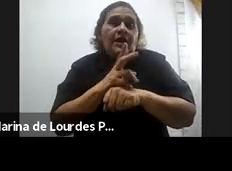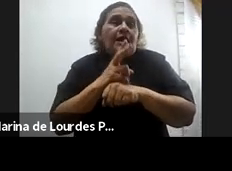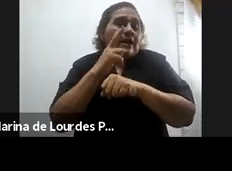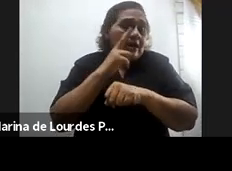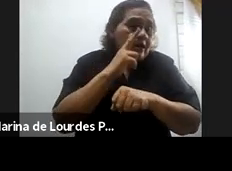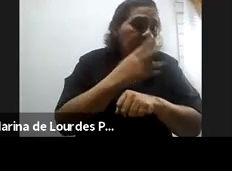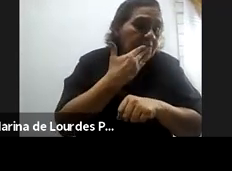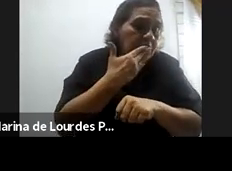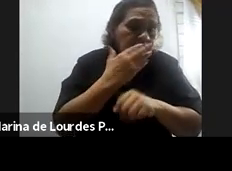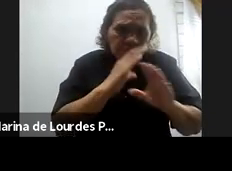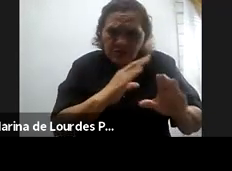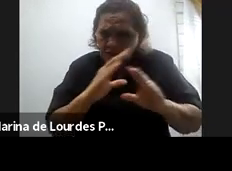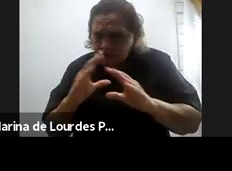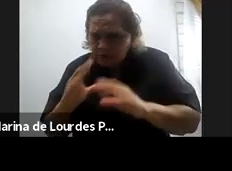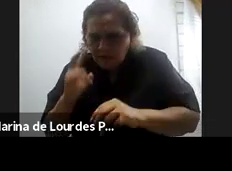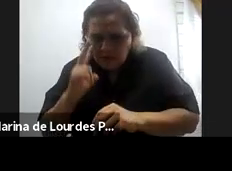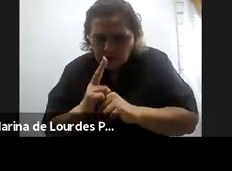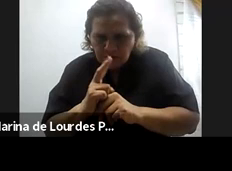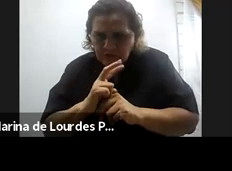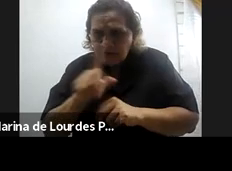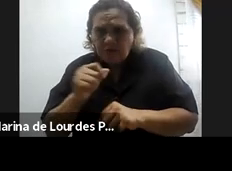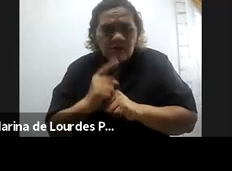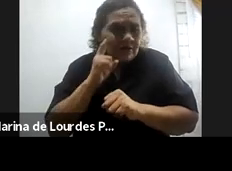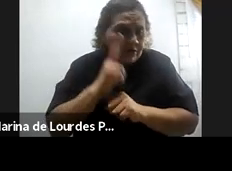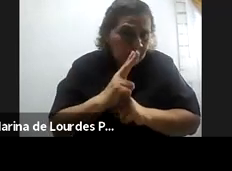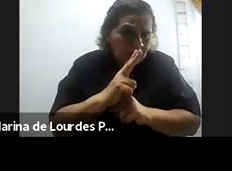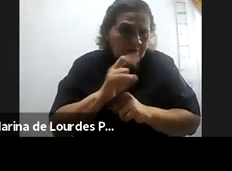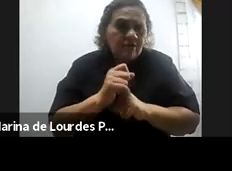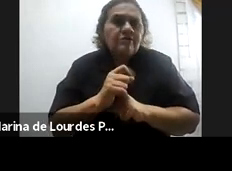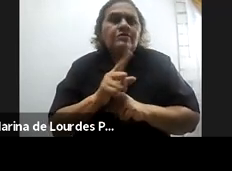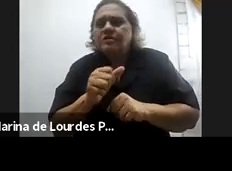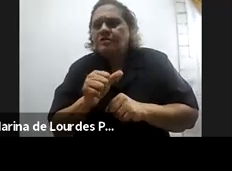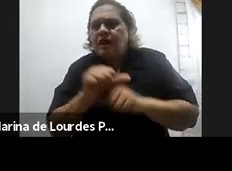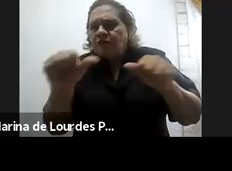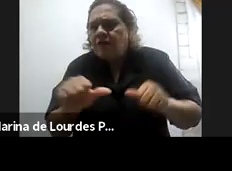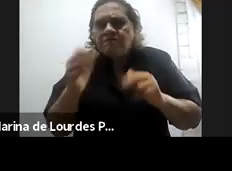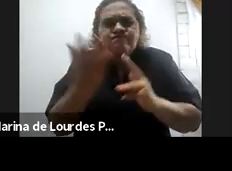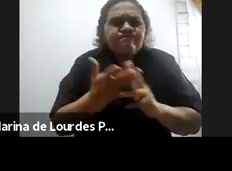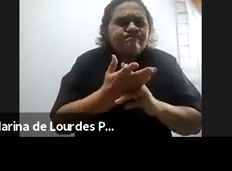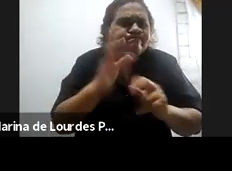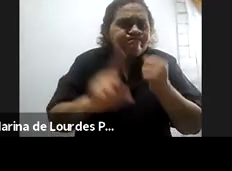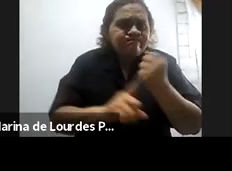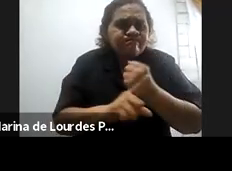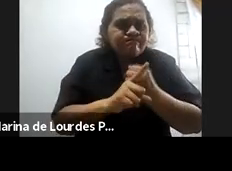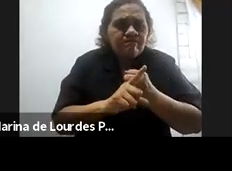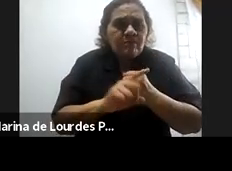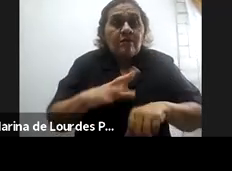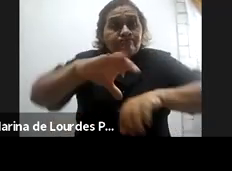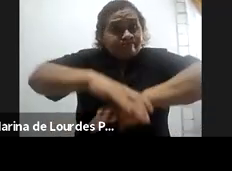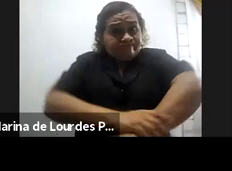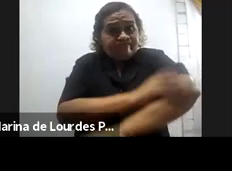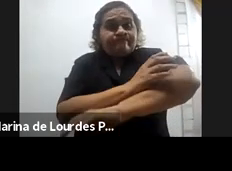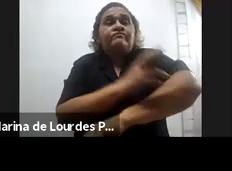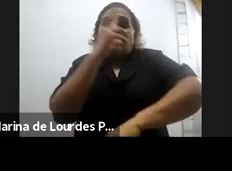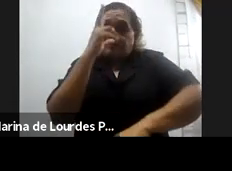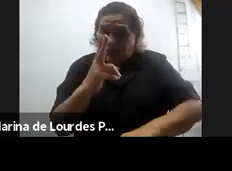los pies después de usar zapatos para identificar algún tipo de lesión. Las calcetas o los calcetines también